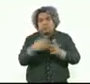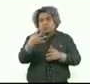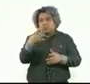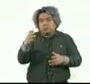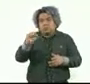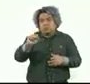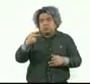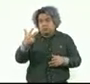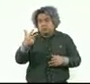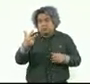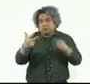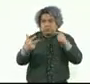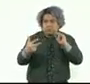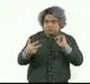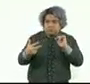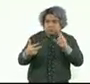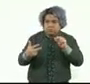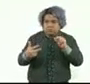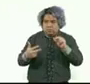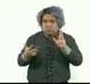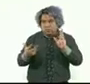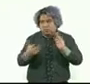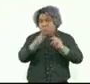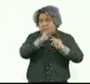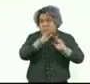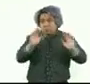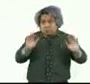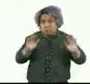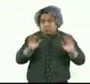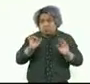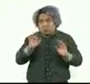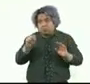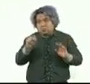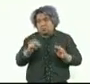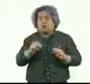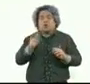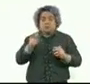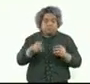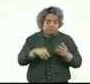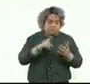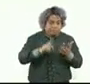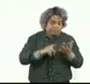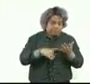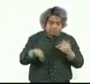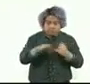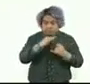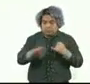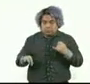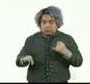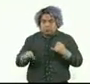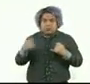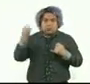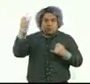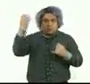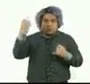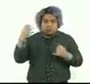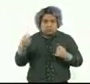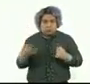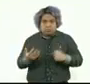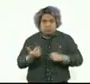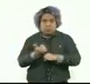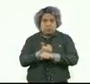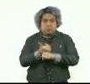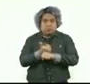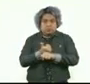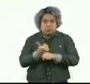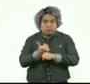2.468, ¿sí? Sí podríamos entonces. Sí. Ok. Y por último, seguimos en amarillo entonces. No nos han